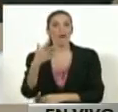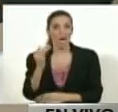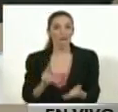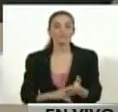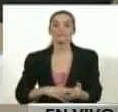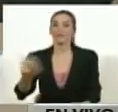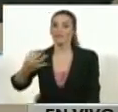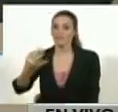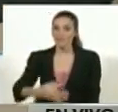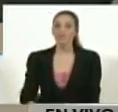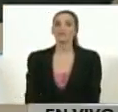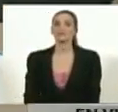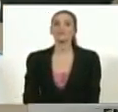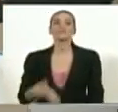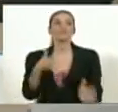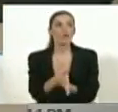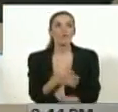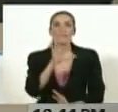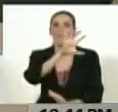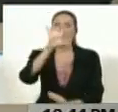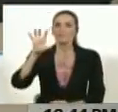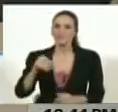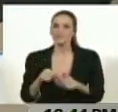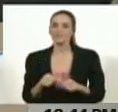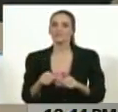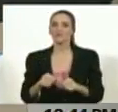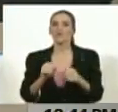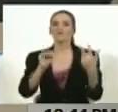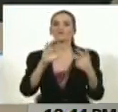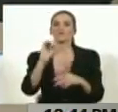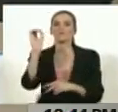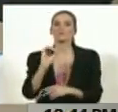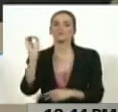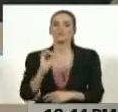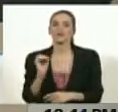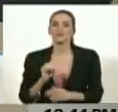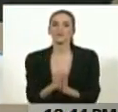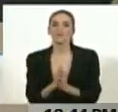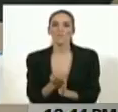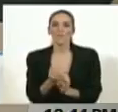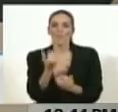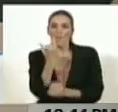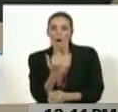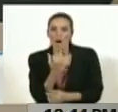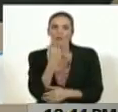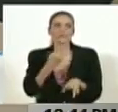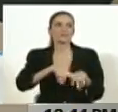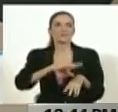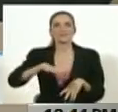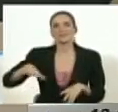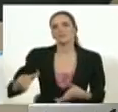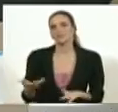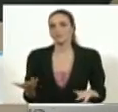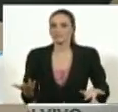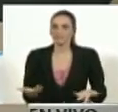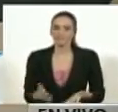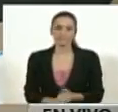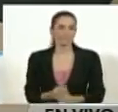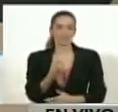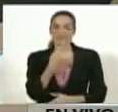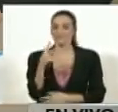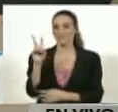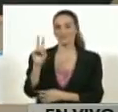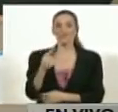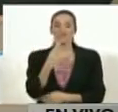realidades sobre países que mantienen el 80% de desnutrición infantil a sus niños y niñas no lo dice